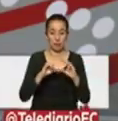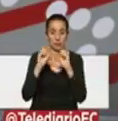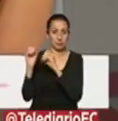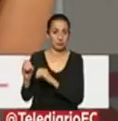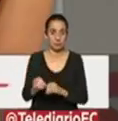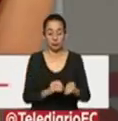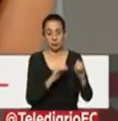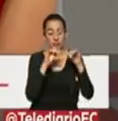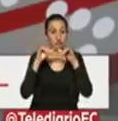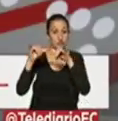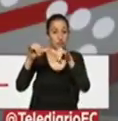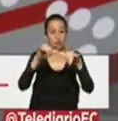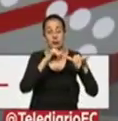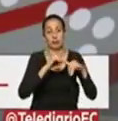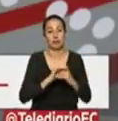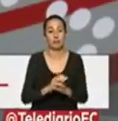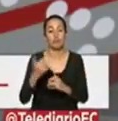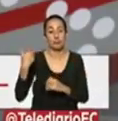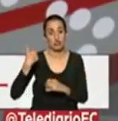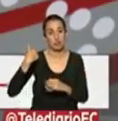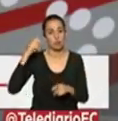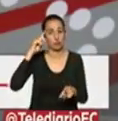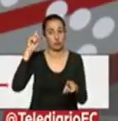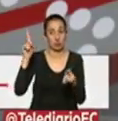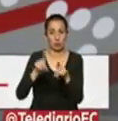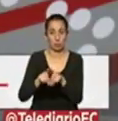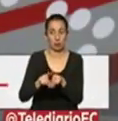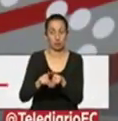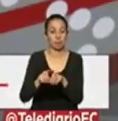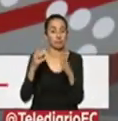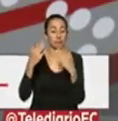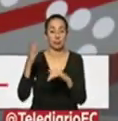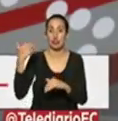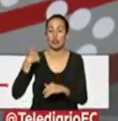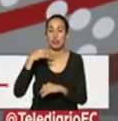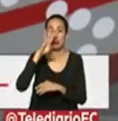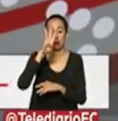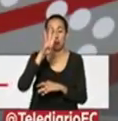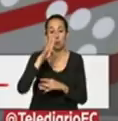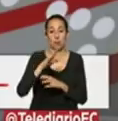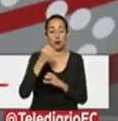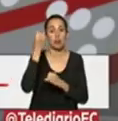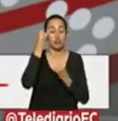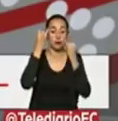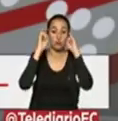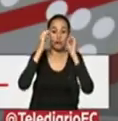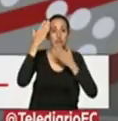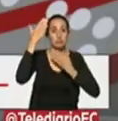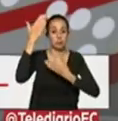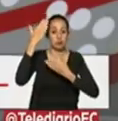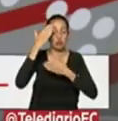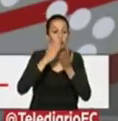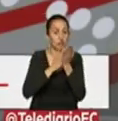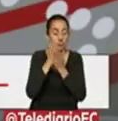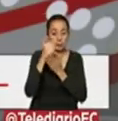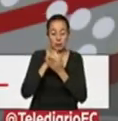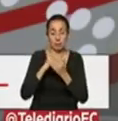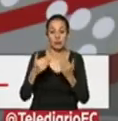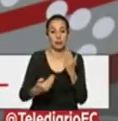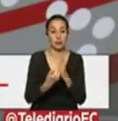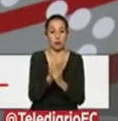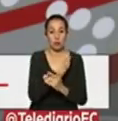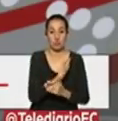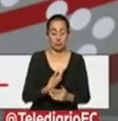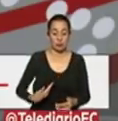organización democrática. Existe un acuerdo en el que concurren cuatro fuerzas políticas para poder viabilizar la nueva presidencia de la